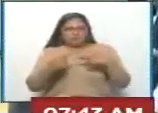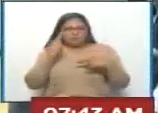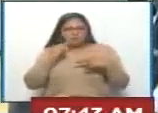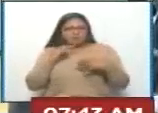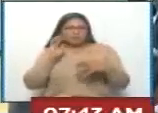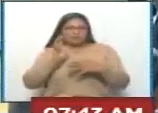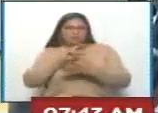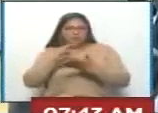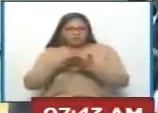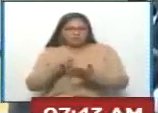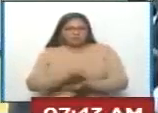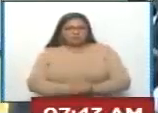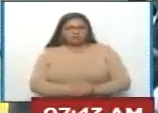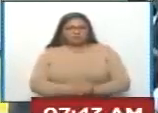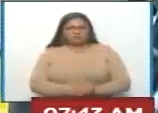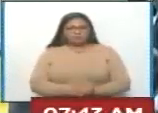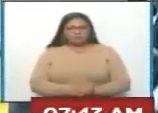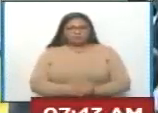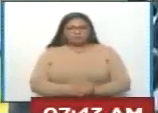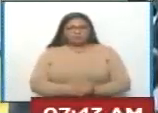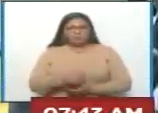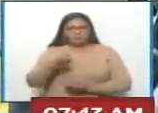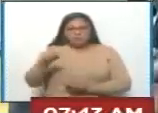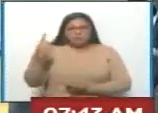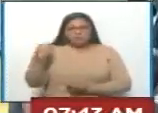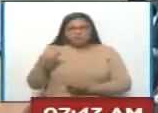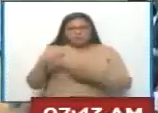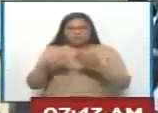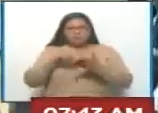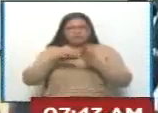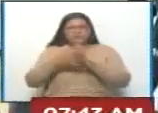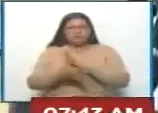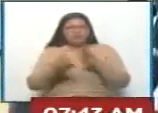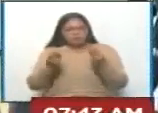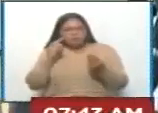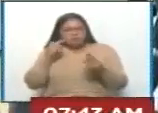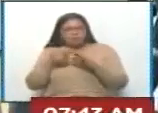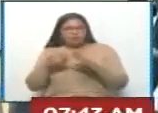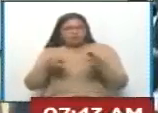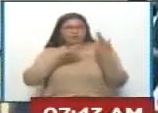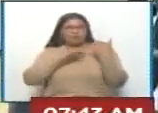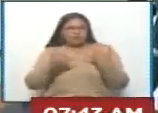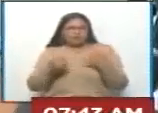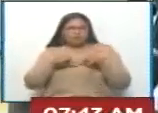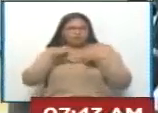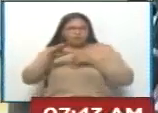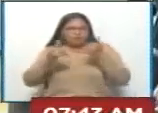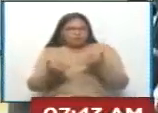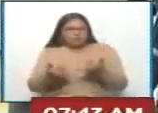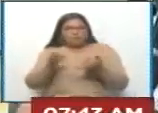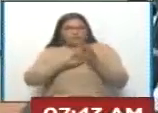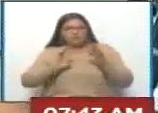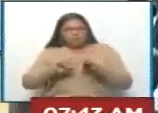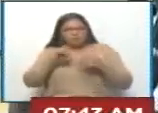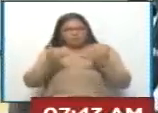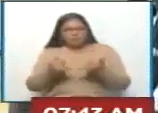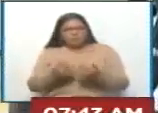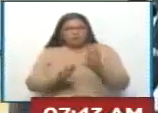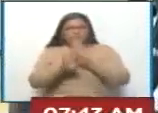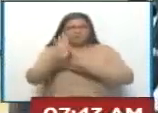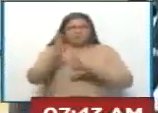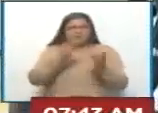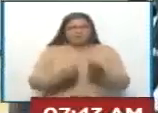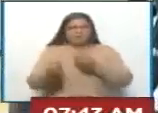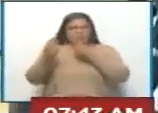Asamblea Nacional también jugará un papel significativo. Nosotros tenemos la tarea de seguir sosteniendo y estimulando el crecimiento de la